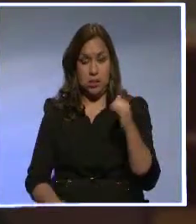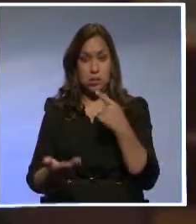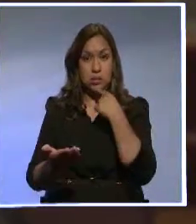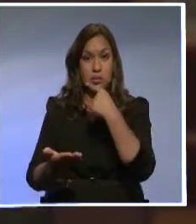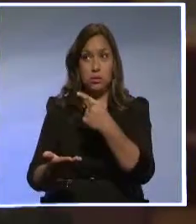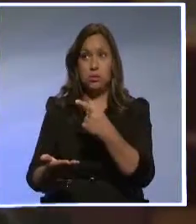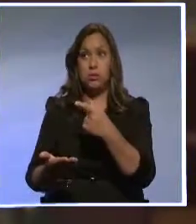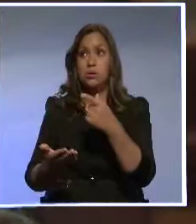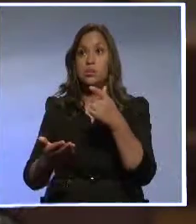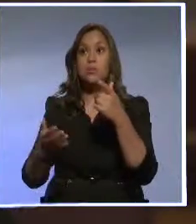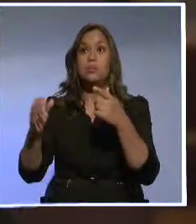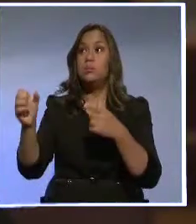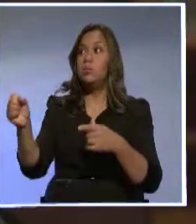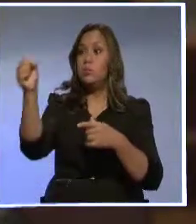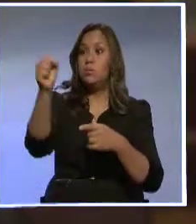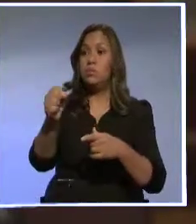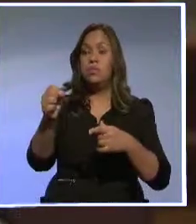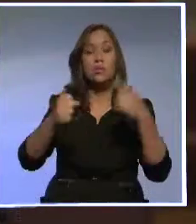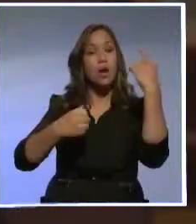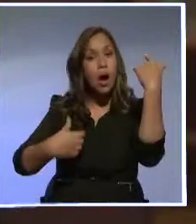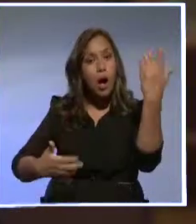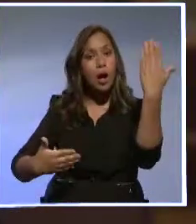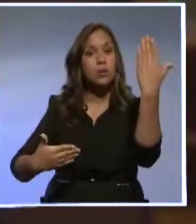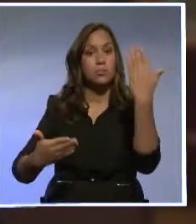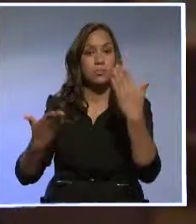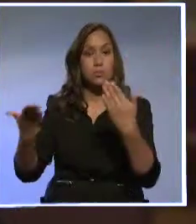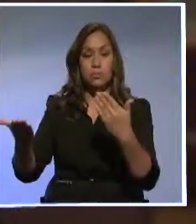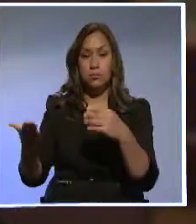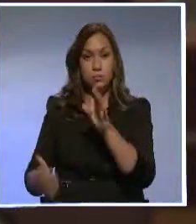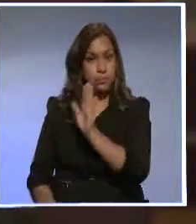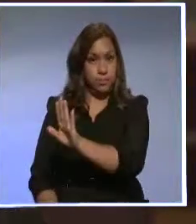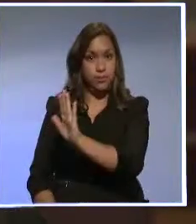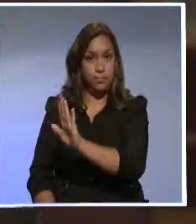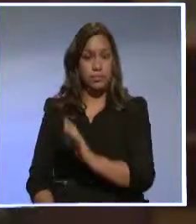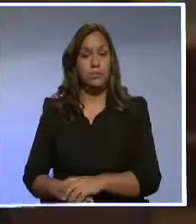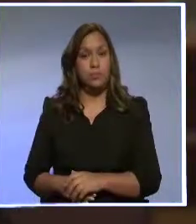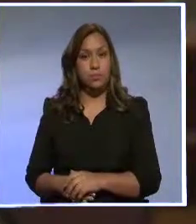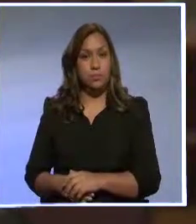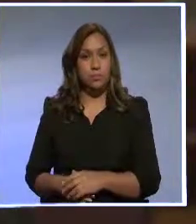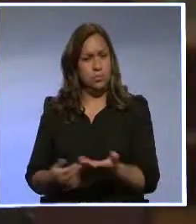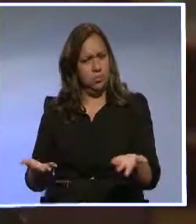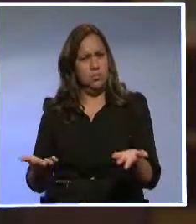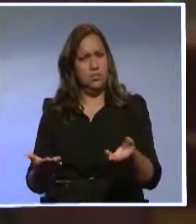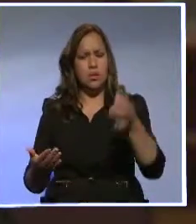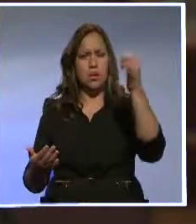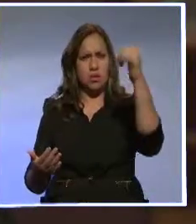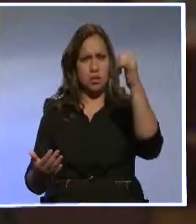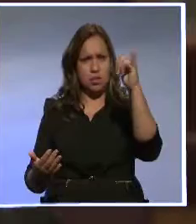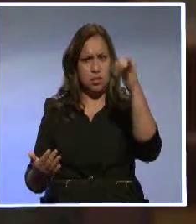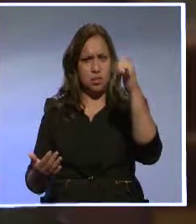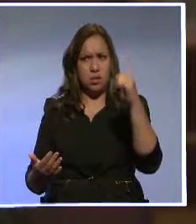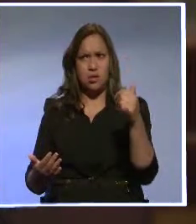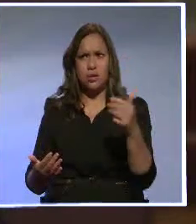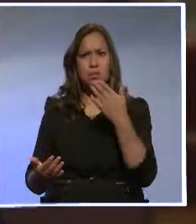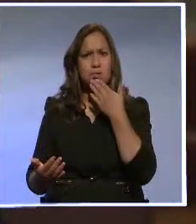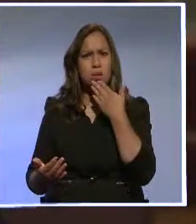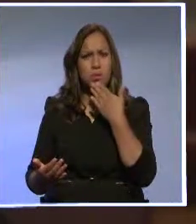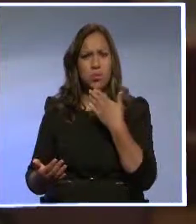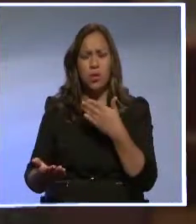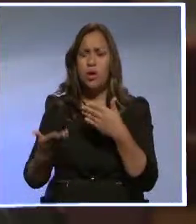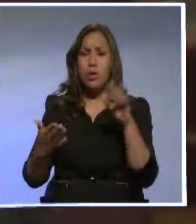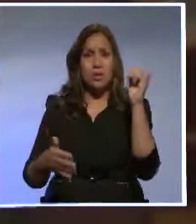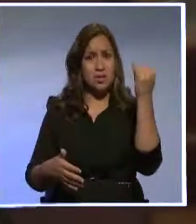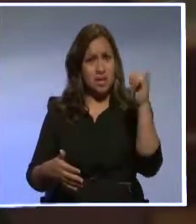alcalde de ese territorio donde está montada esa universidad el día en el que dirige la ch es un académico